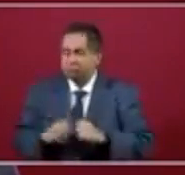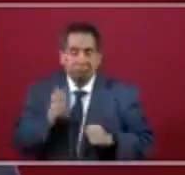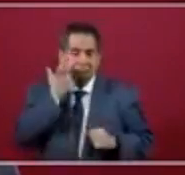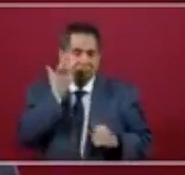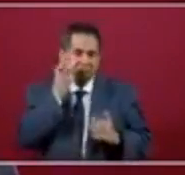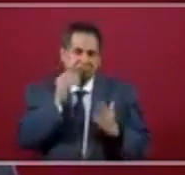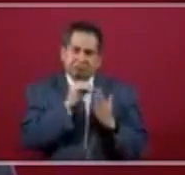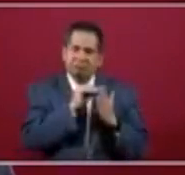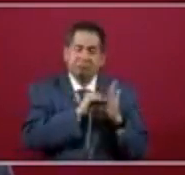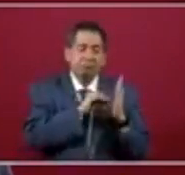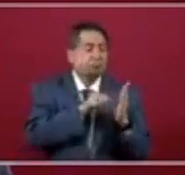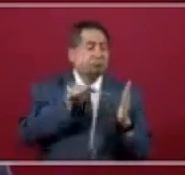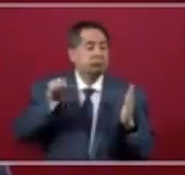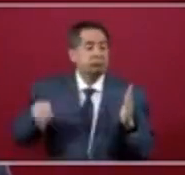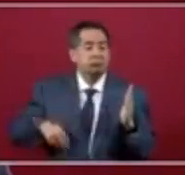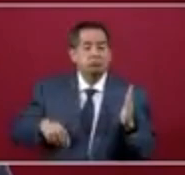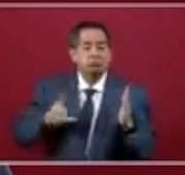sociales,